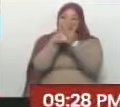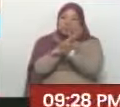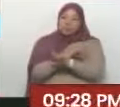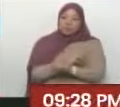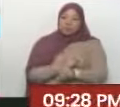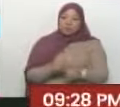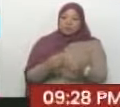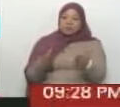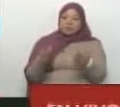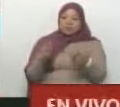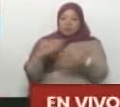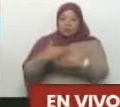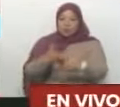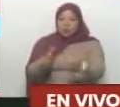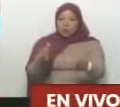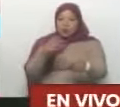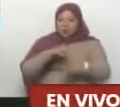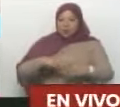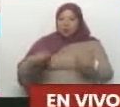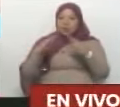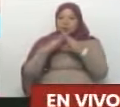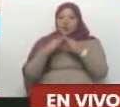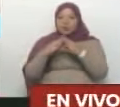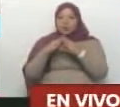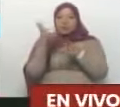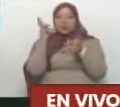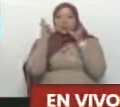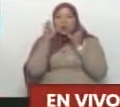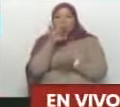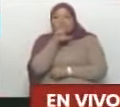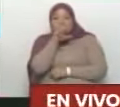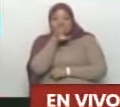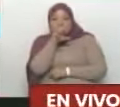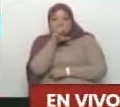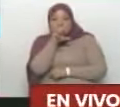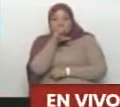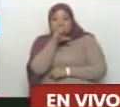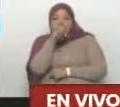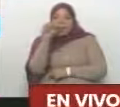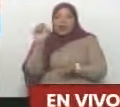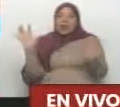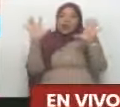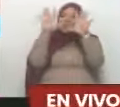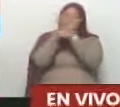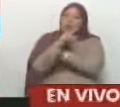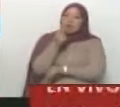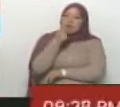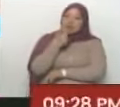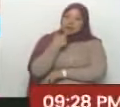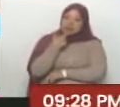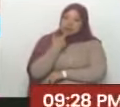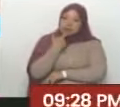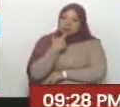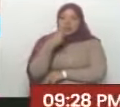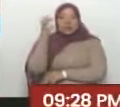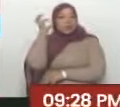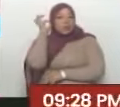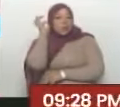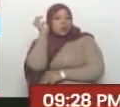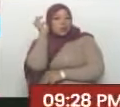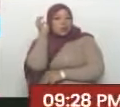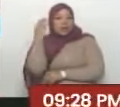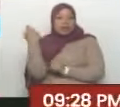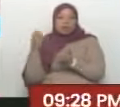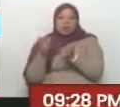la puerta a los balcones, con sus ladridos y sus ojos de candela. No deje, chica, que se metan